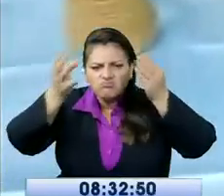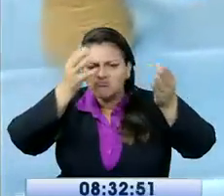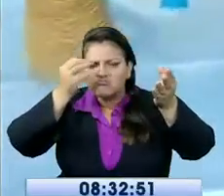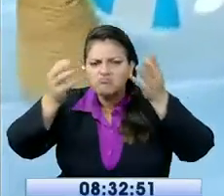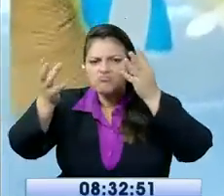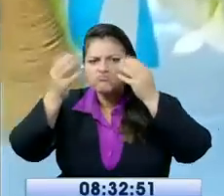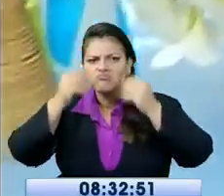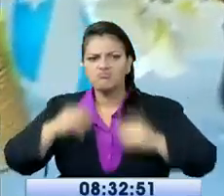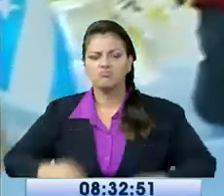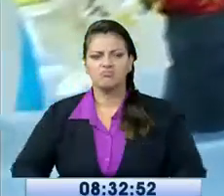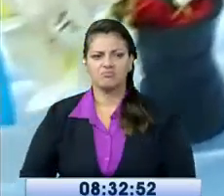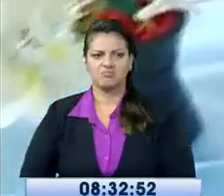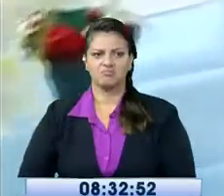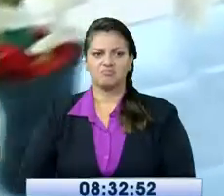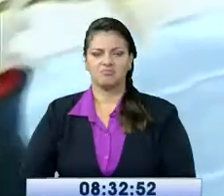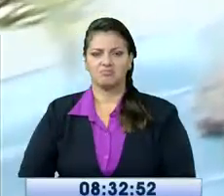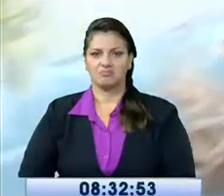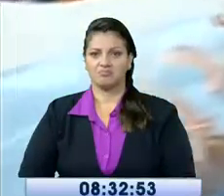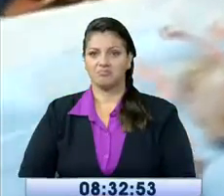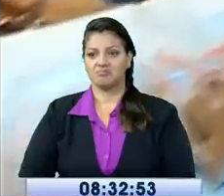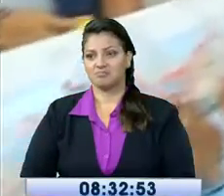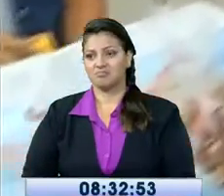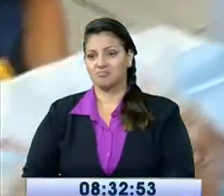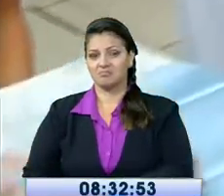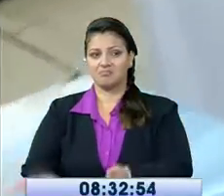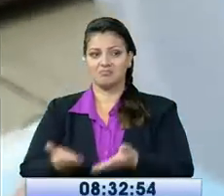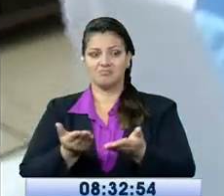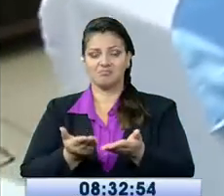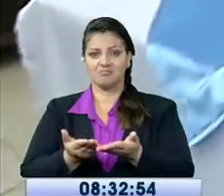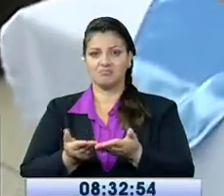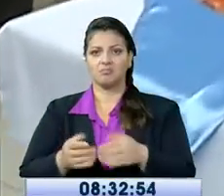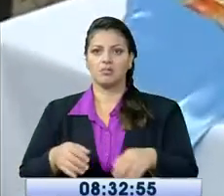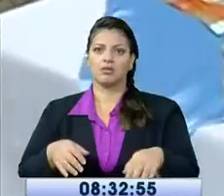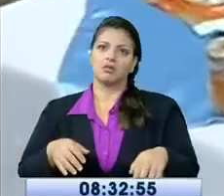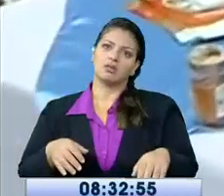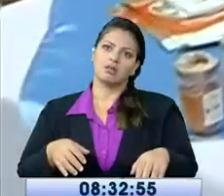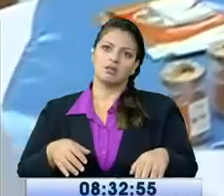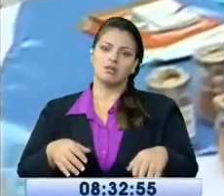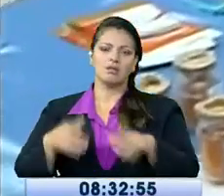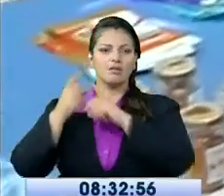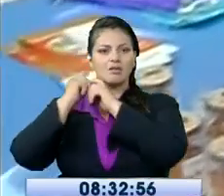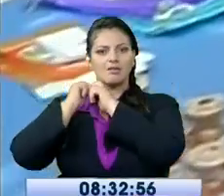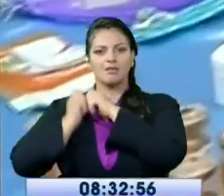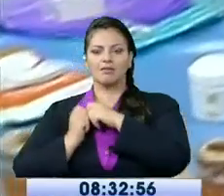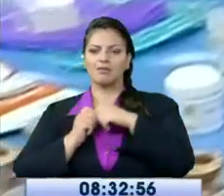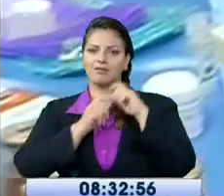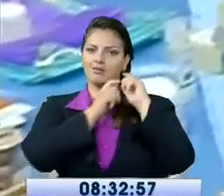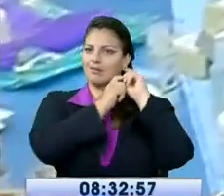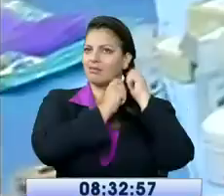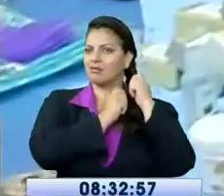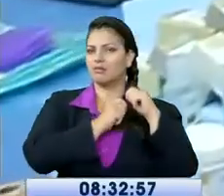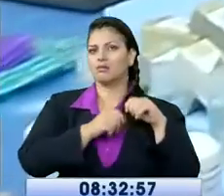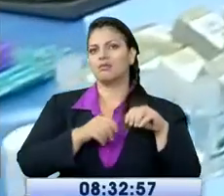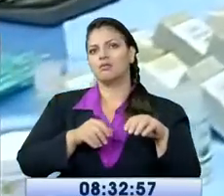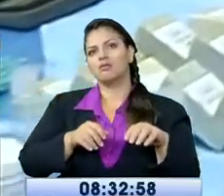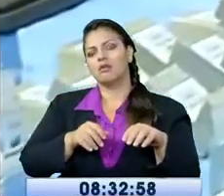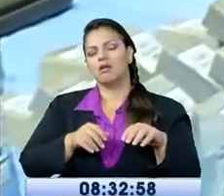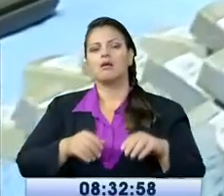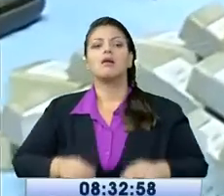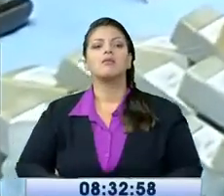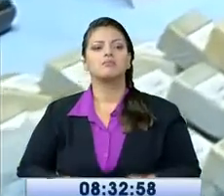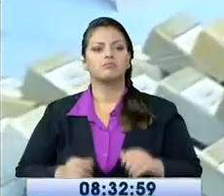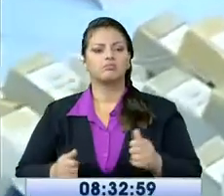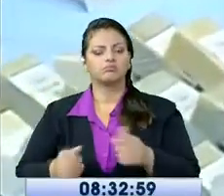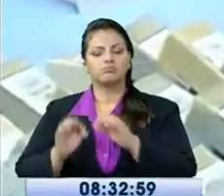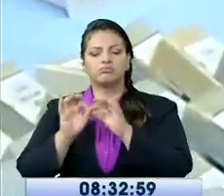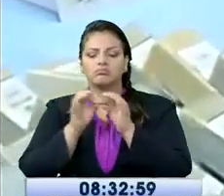el calentamiento global y hasta las muñecas tienen que estar vestidas a la moda. Así veo, mi señora. ¿Cómo así esa idea de tejer